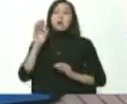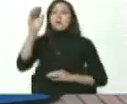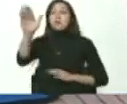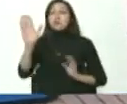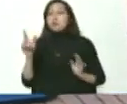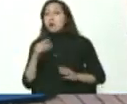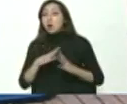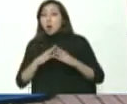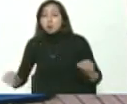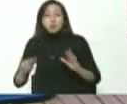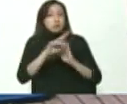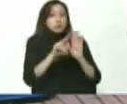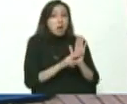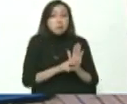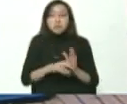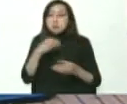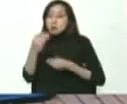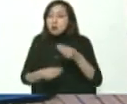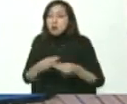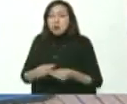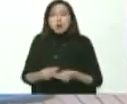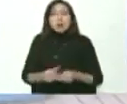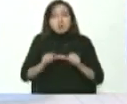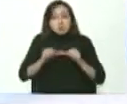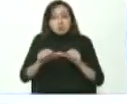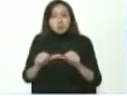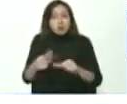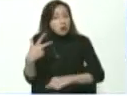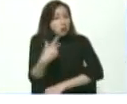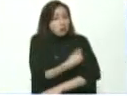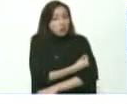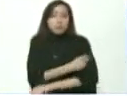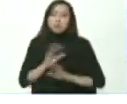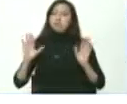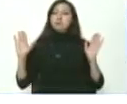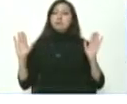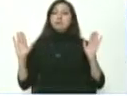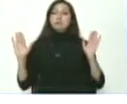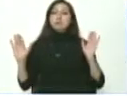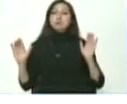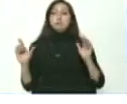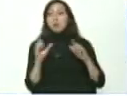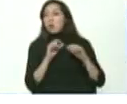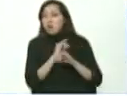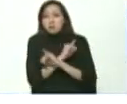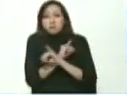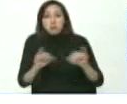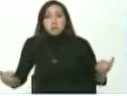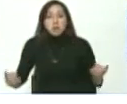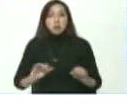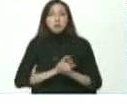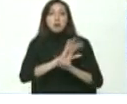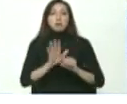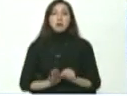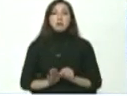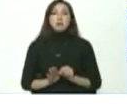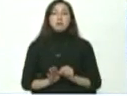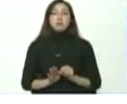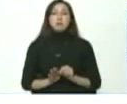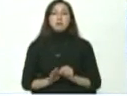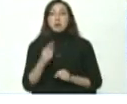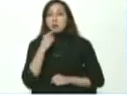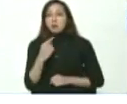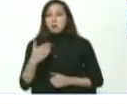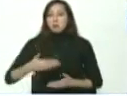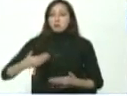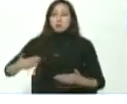los tratamientos en la mano y con la vacuna inmune en la mano. Ahí sí, dale que voy de retro, como dice, que